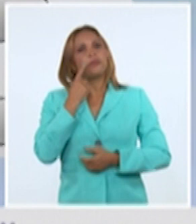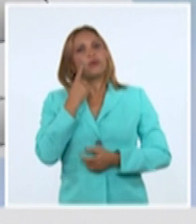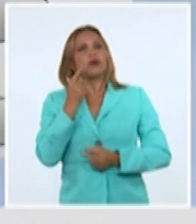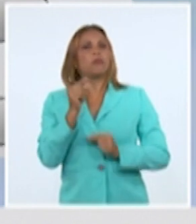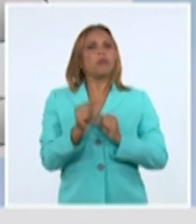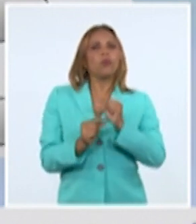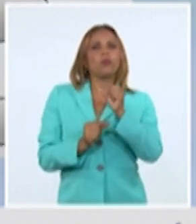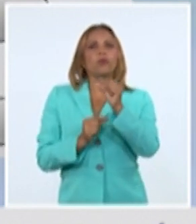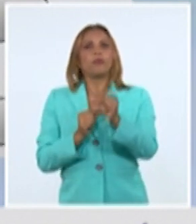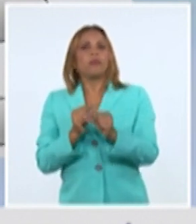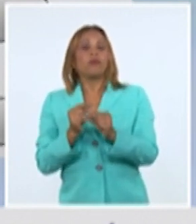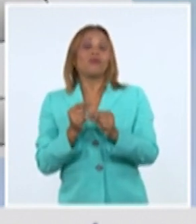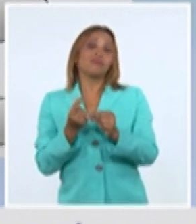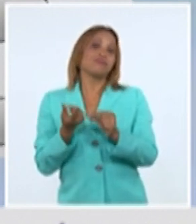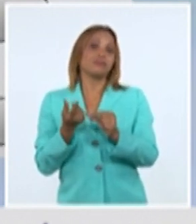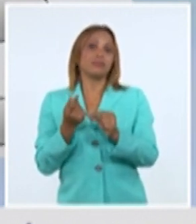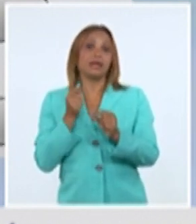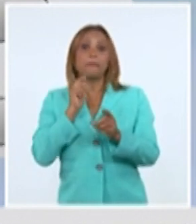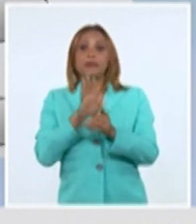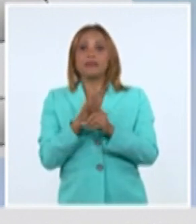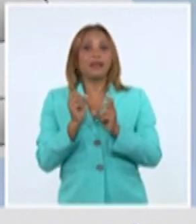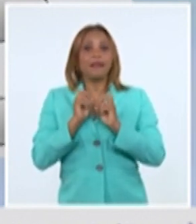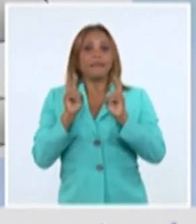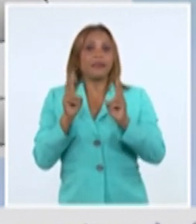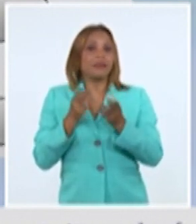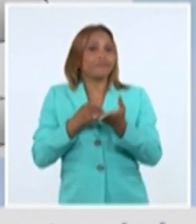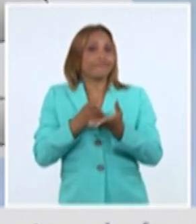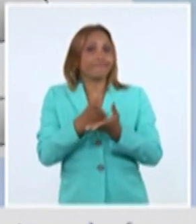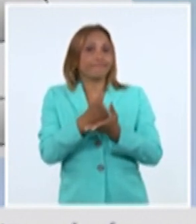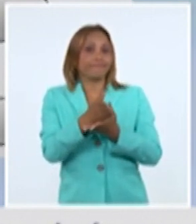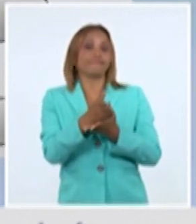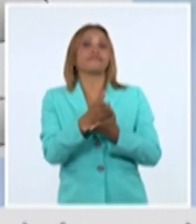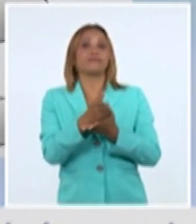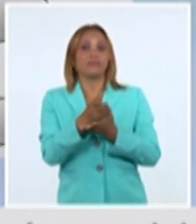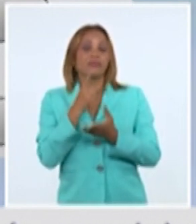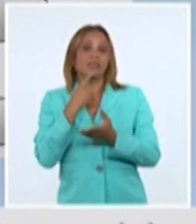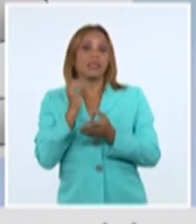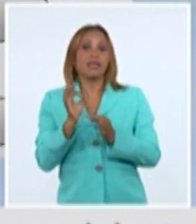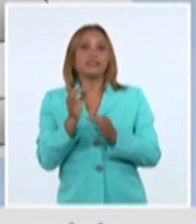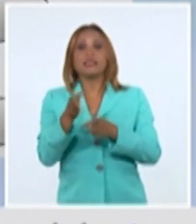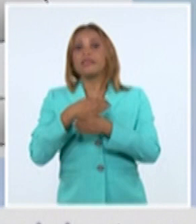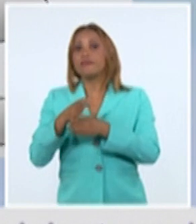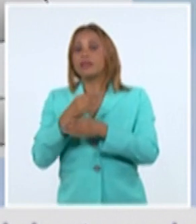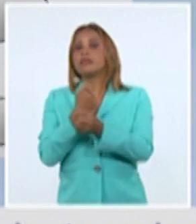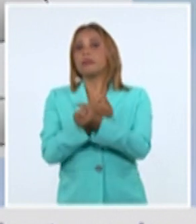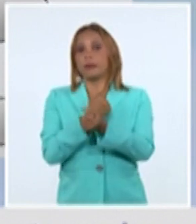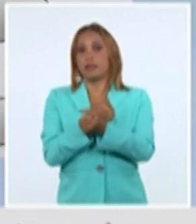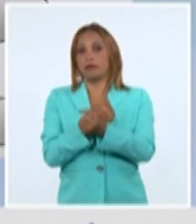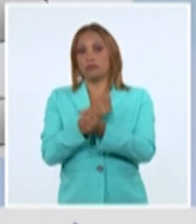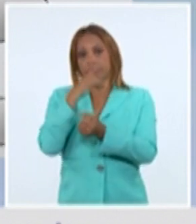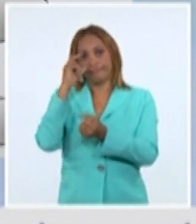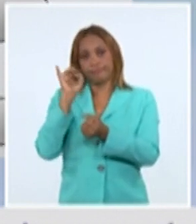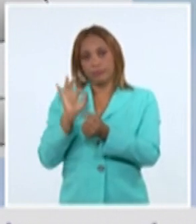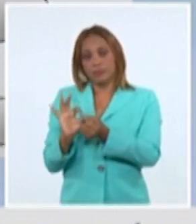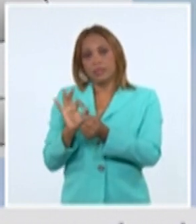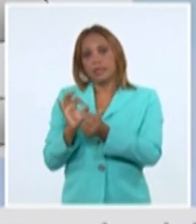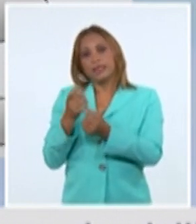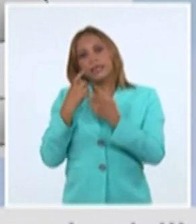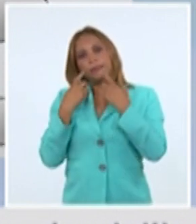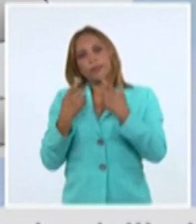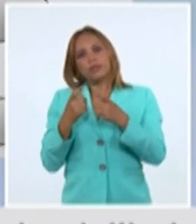revitalización de la vida pues indiscutiblemente entraña un grupo de riesgos importantes